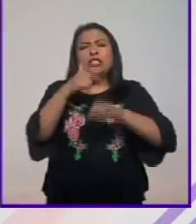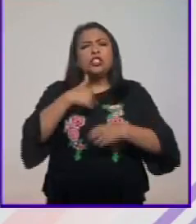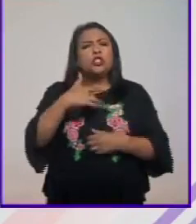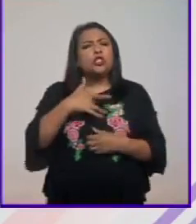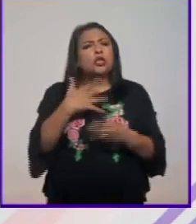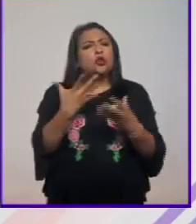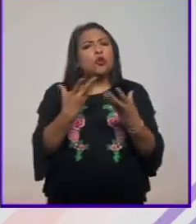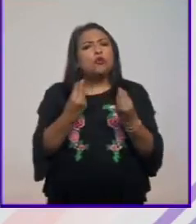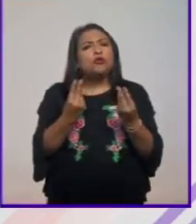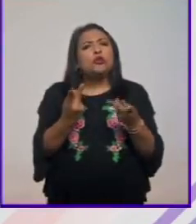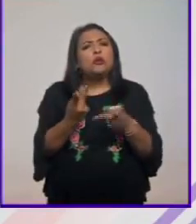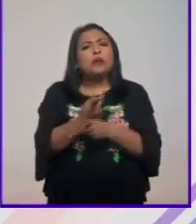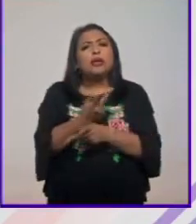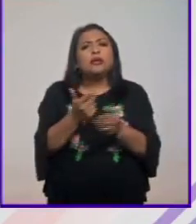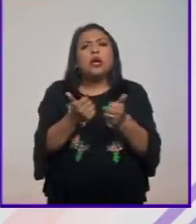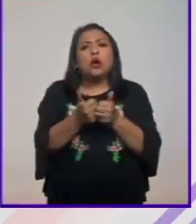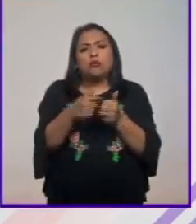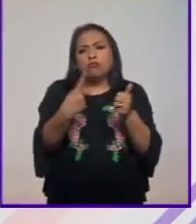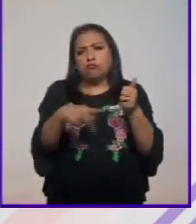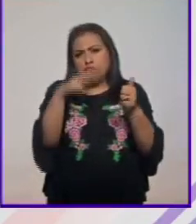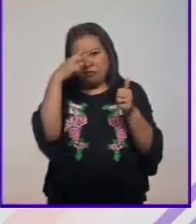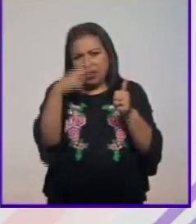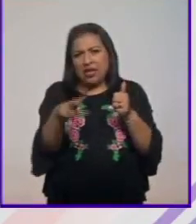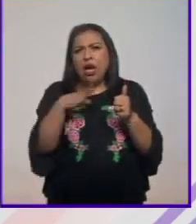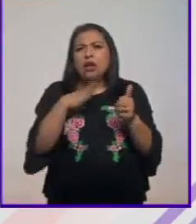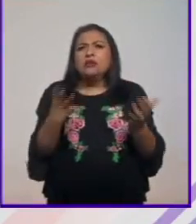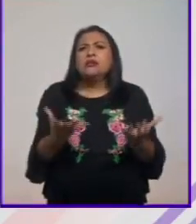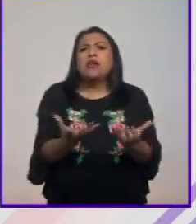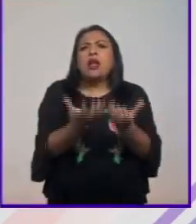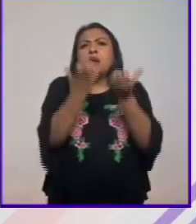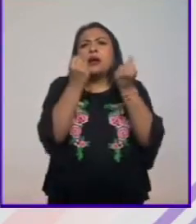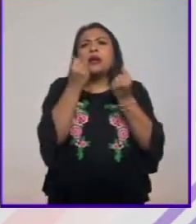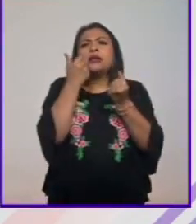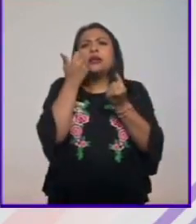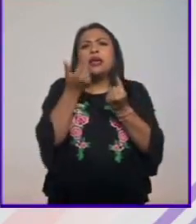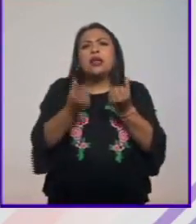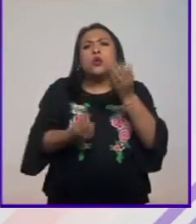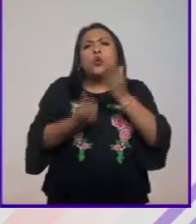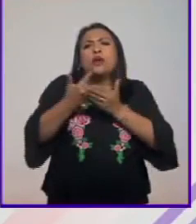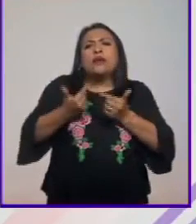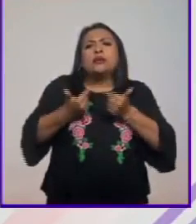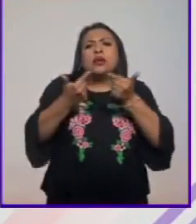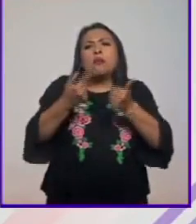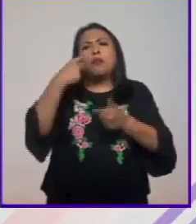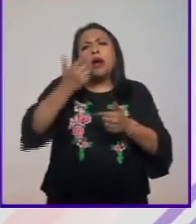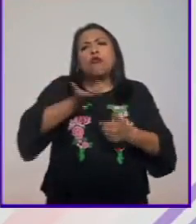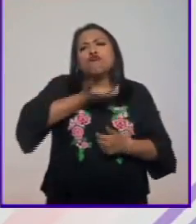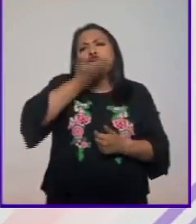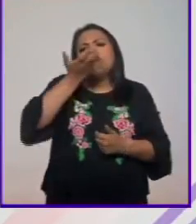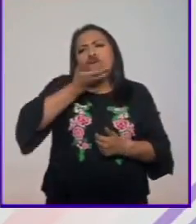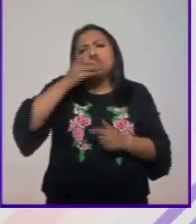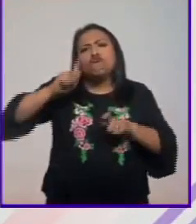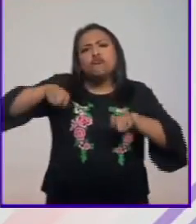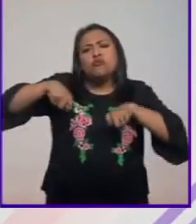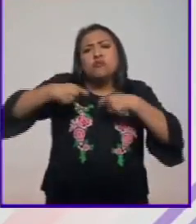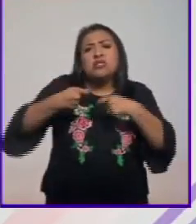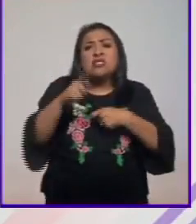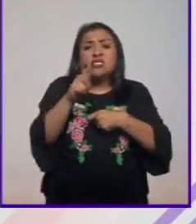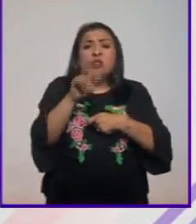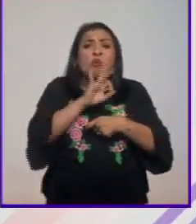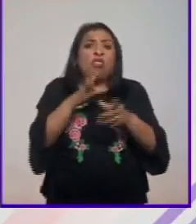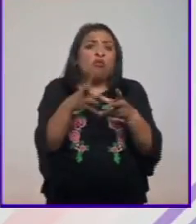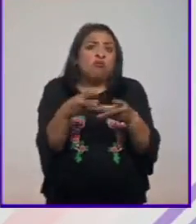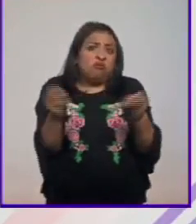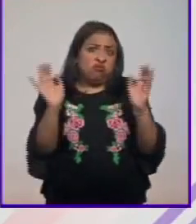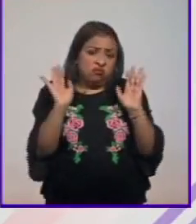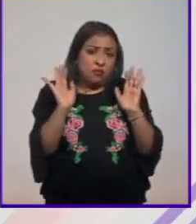con lo que ocurre en nuestro país, el rescate que quieren hacer nuevas generaciones de tradiciones que de otra manera podrían